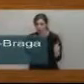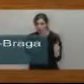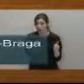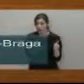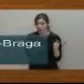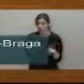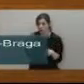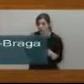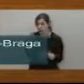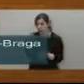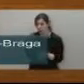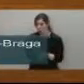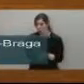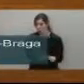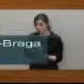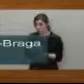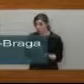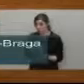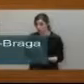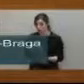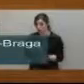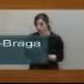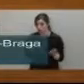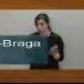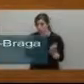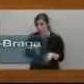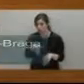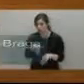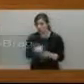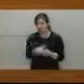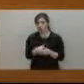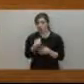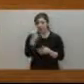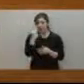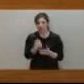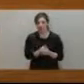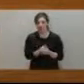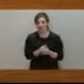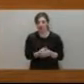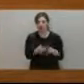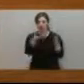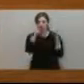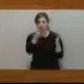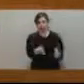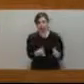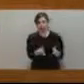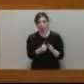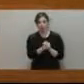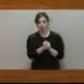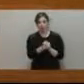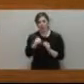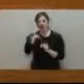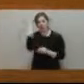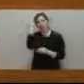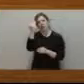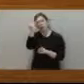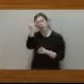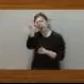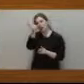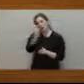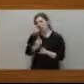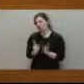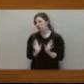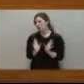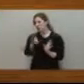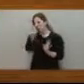último que pasaba por aquí, el último que le ha tocado este muerto, ¿no? Mire. usted yo creo que no es consciente,